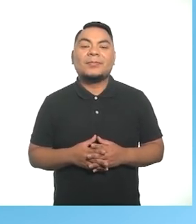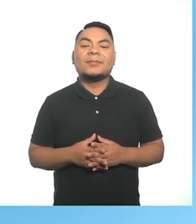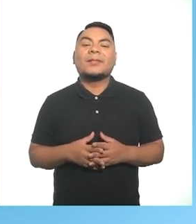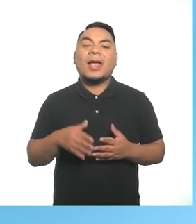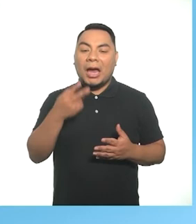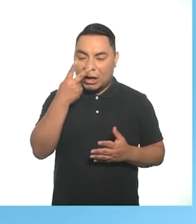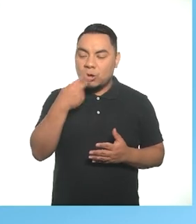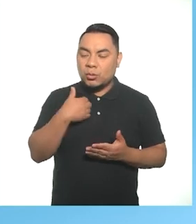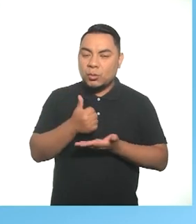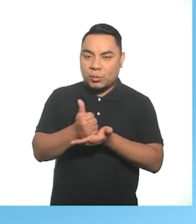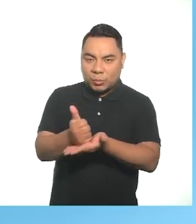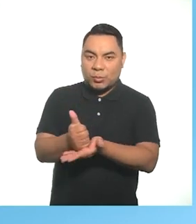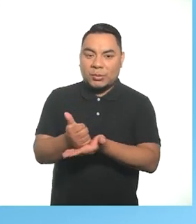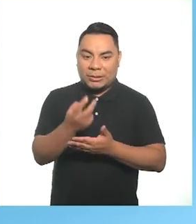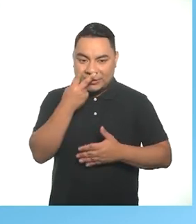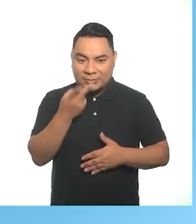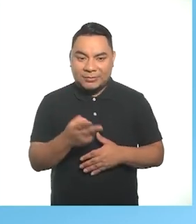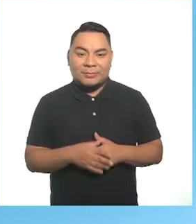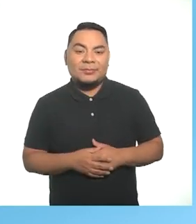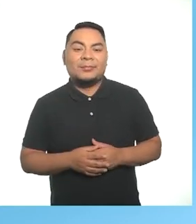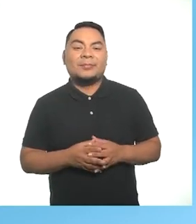A ver, hijita.